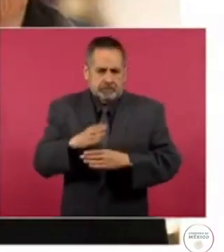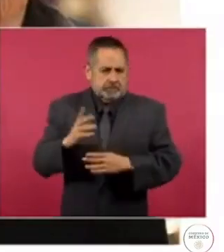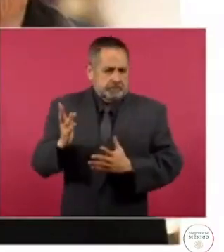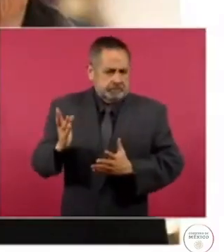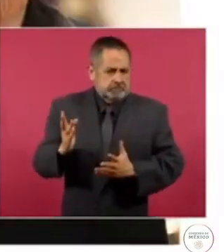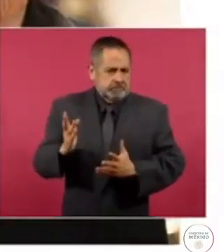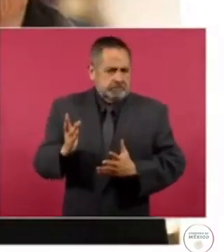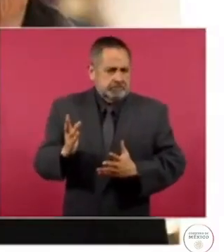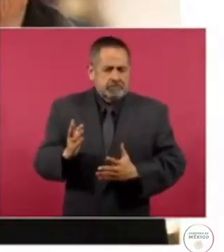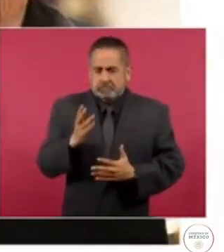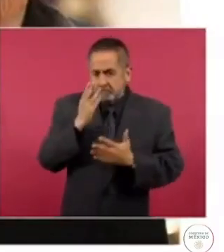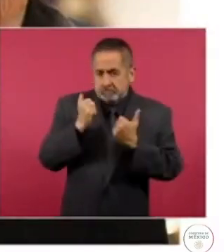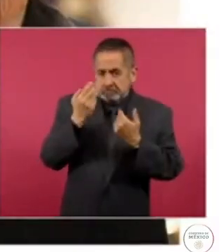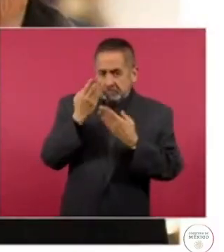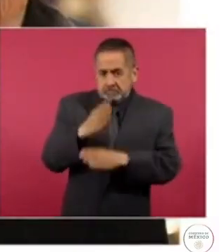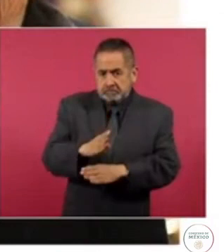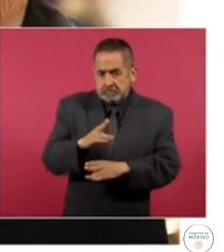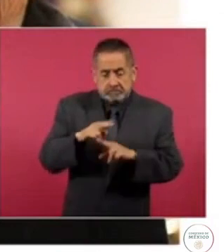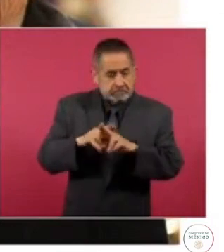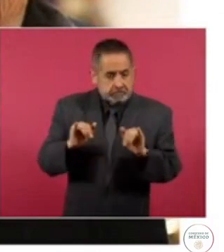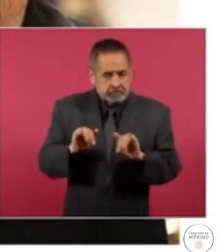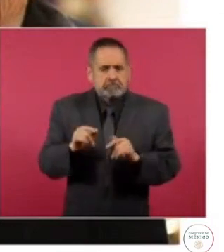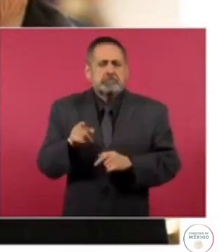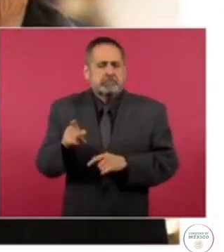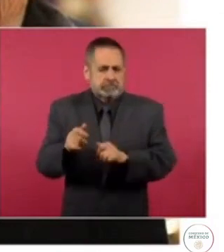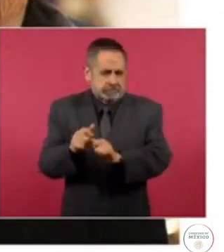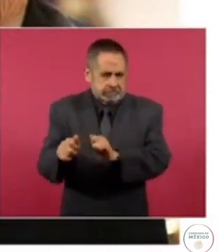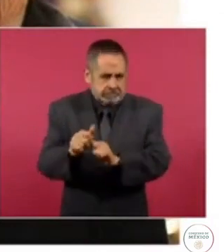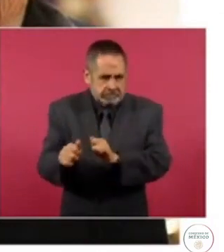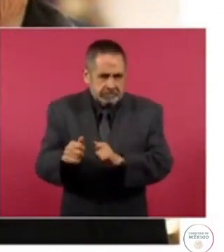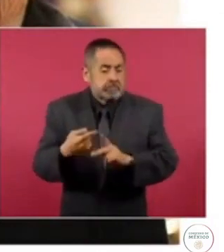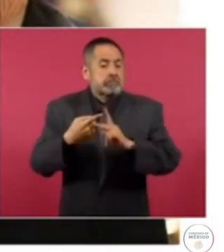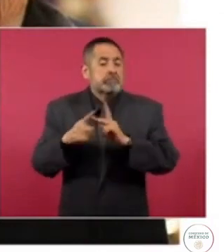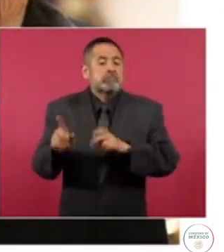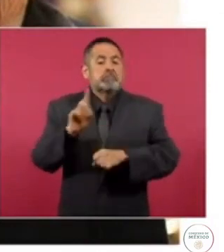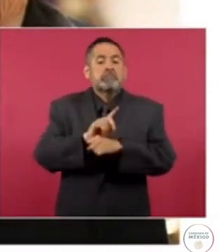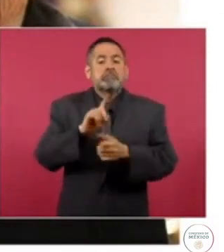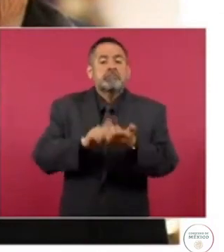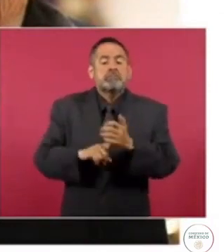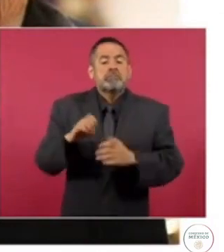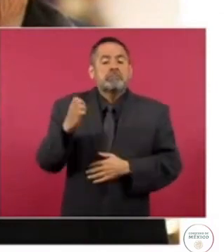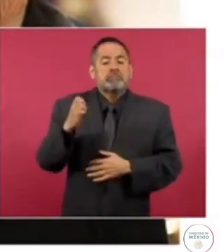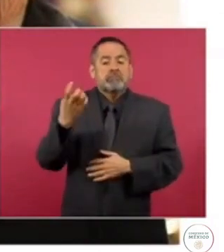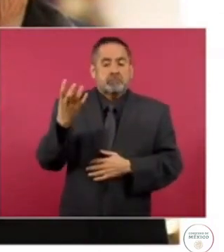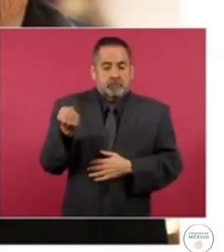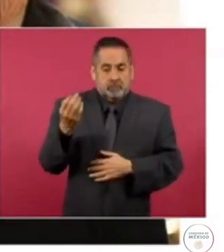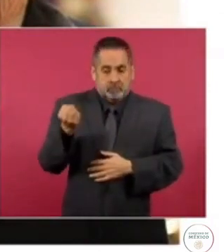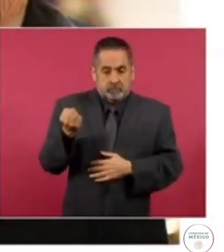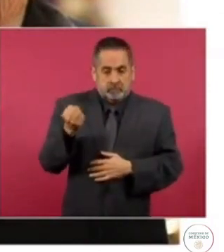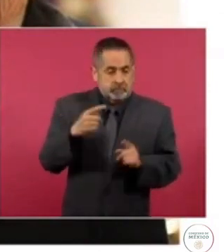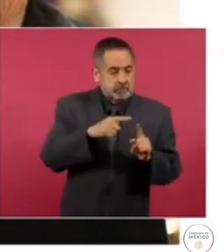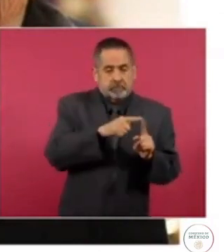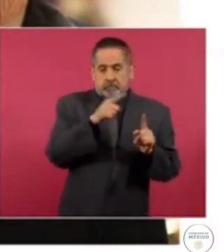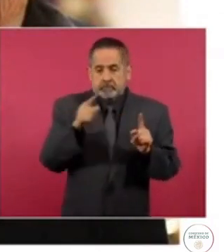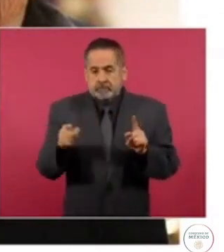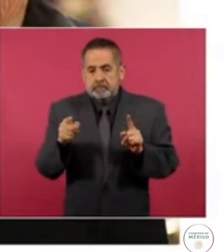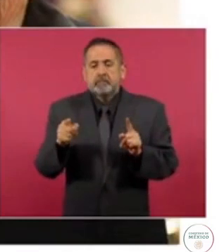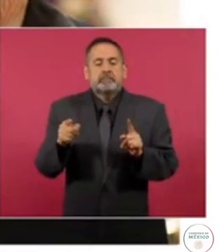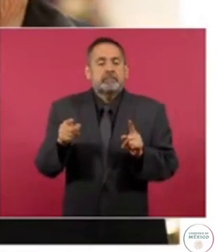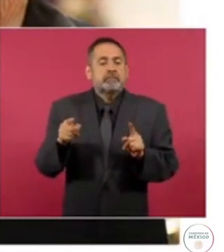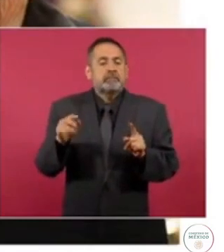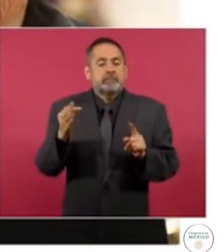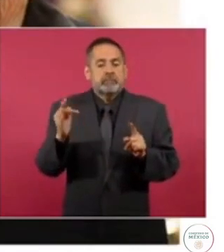ninguna sucursal bancaria, el operativo va a iniciar el 9 de enero y va a concluir el 5 de febrero.